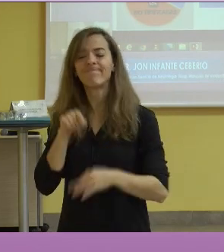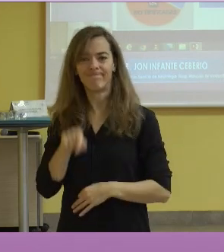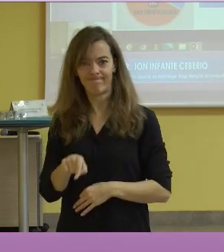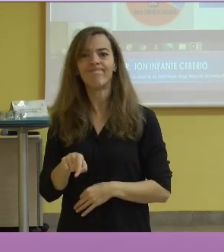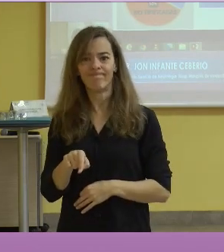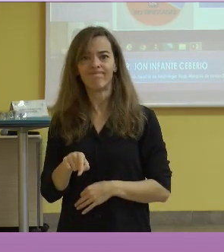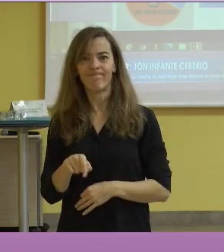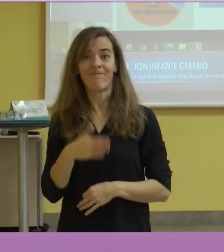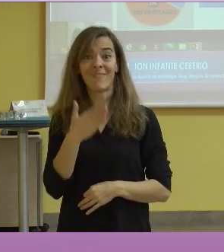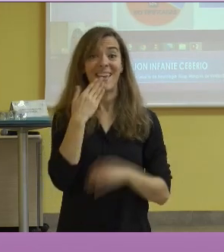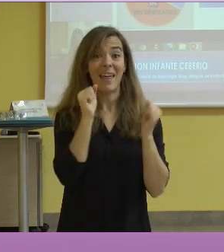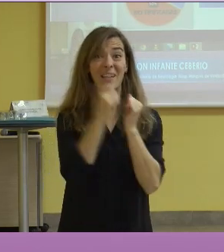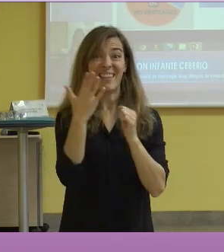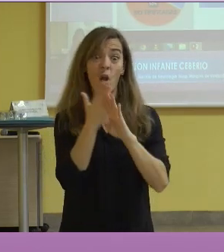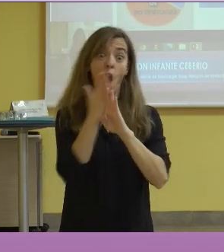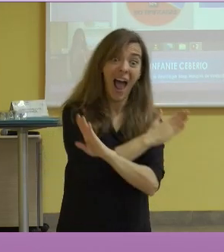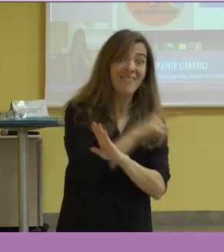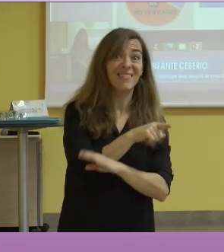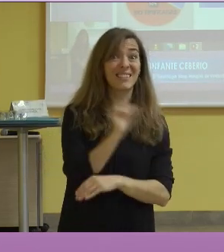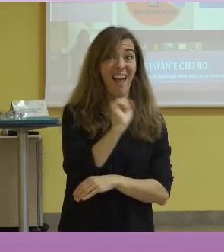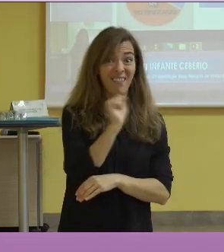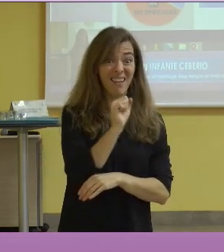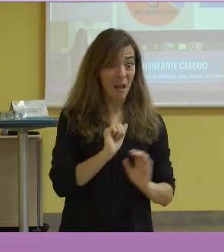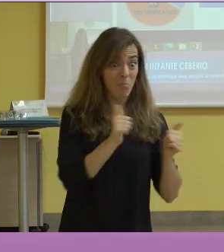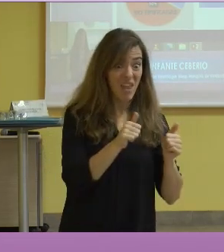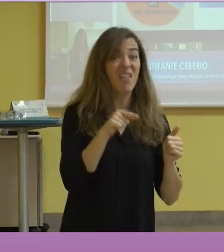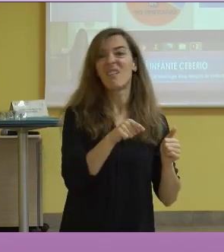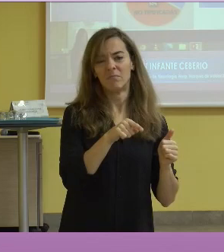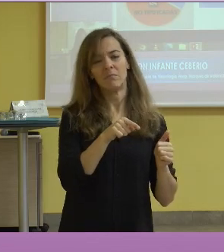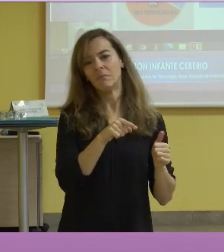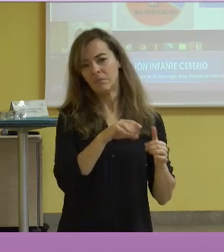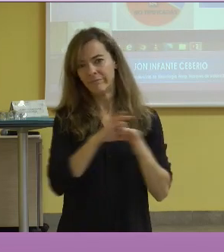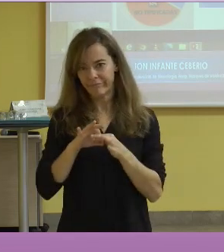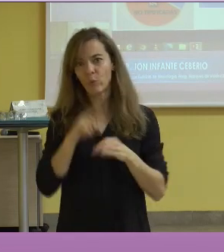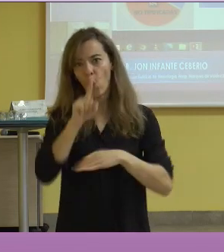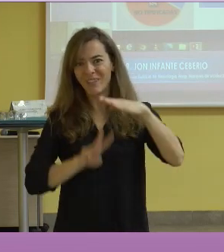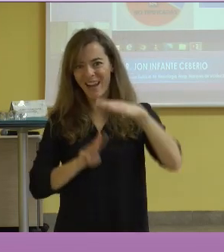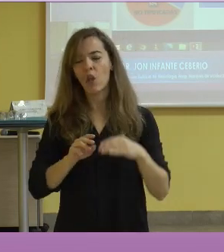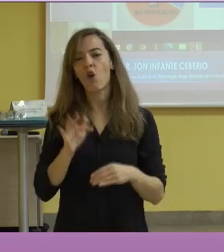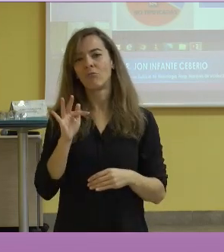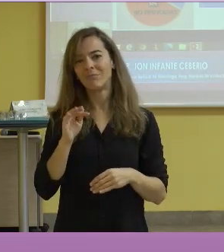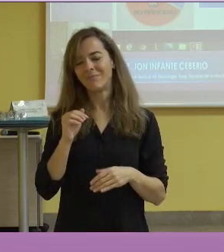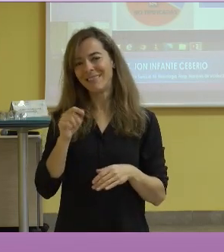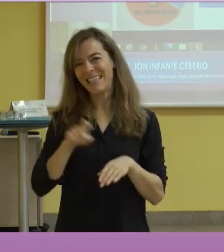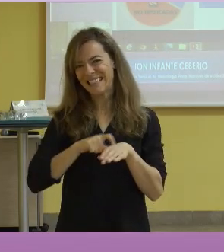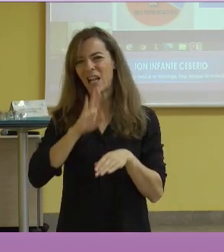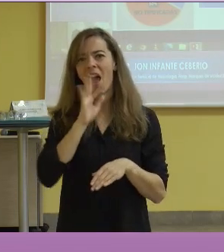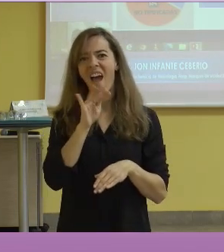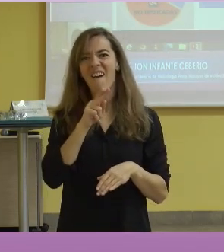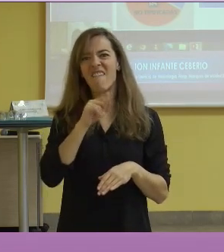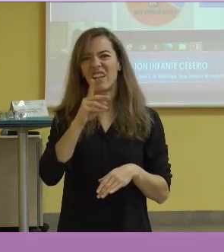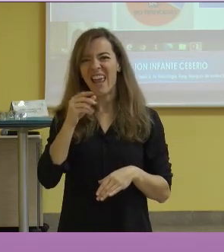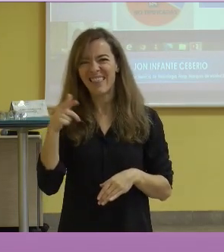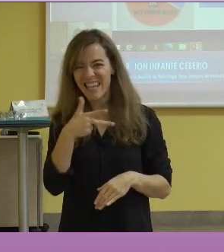empiezan antes de los 25 años van a ser ataxia de Friedreich. Más o menos un 15 o un 20% van a ser ataxias